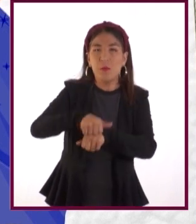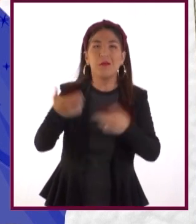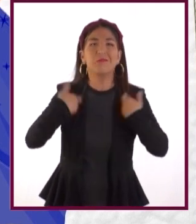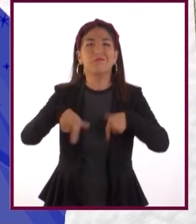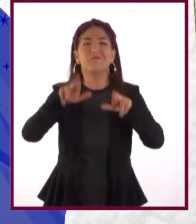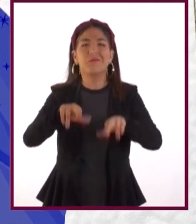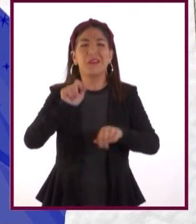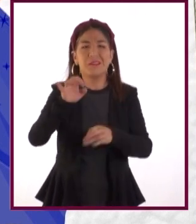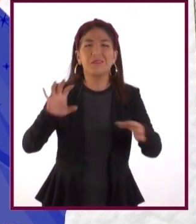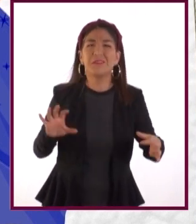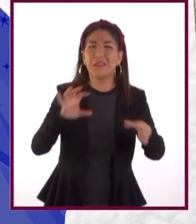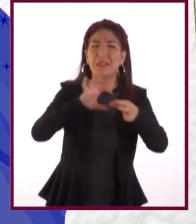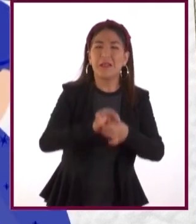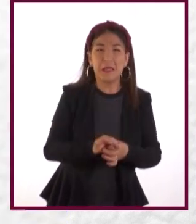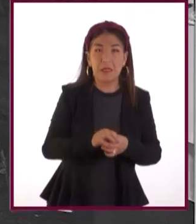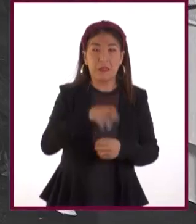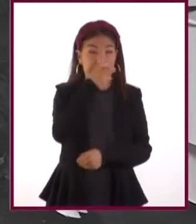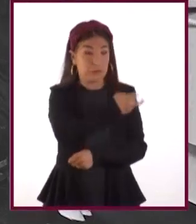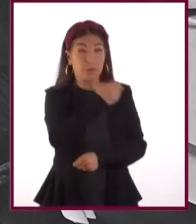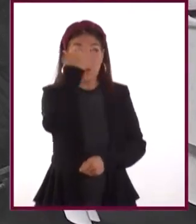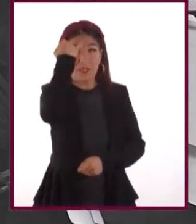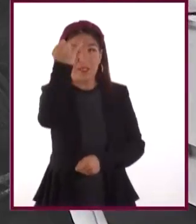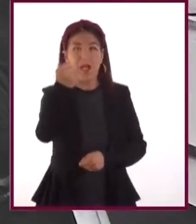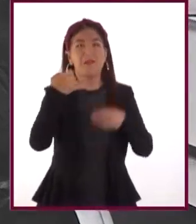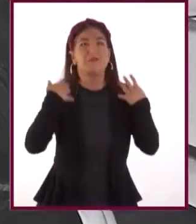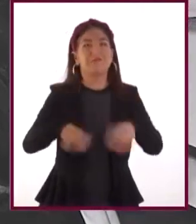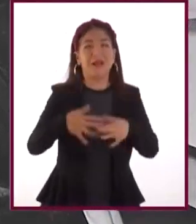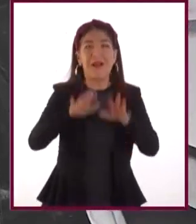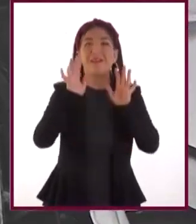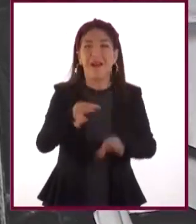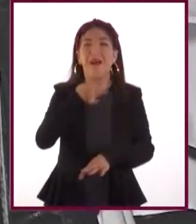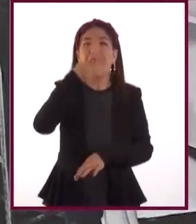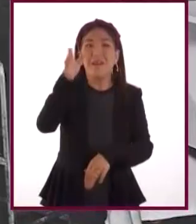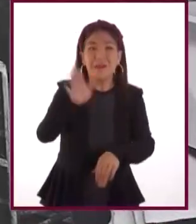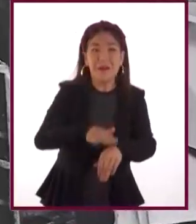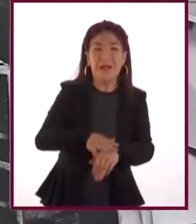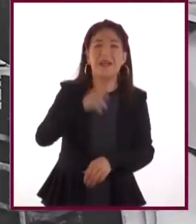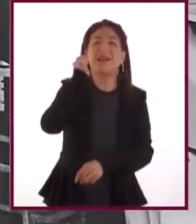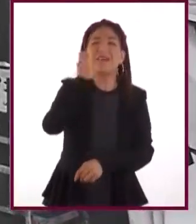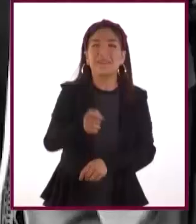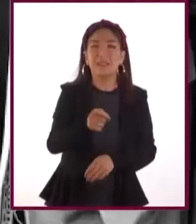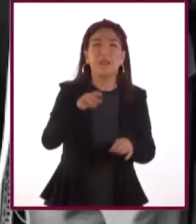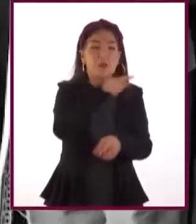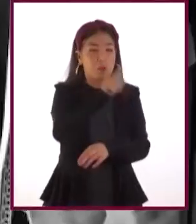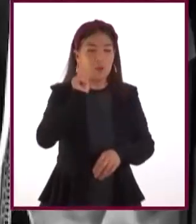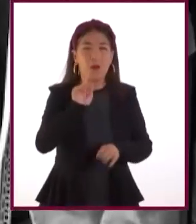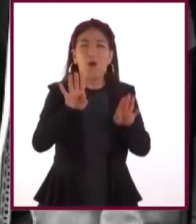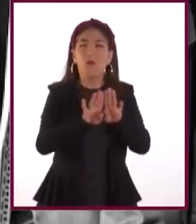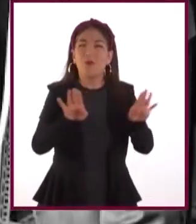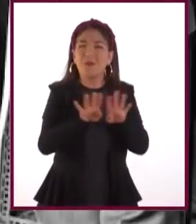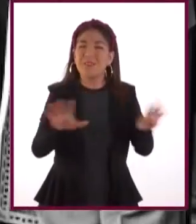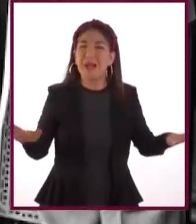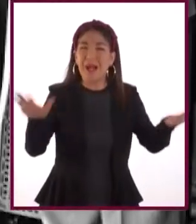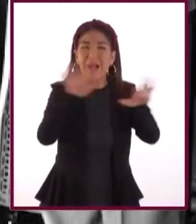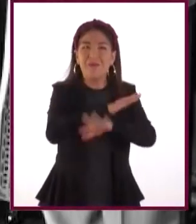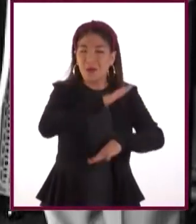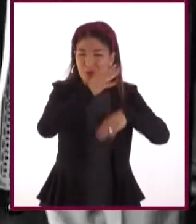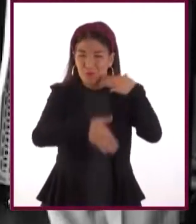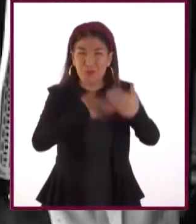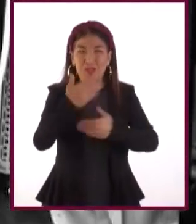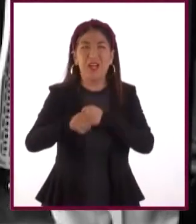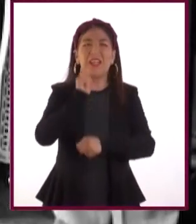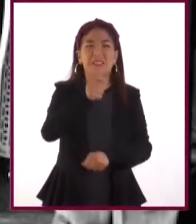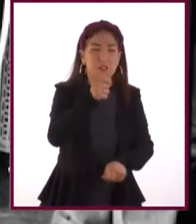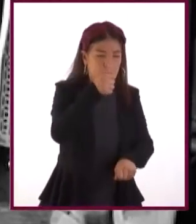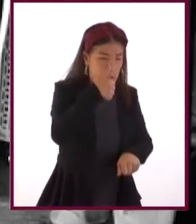números representaran entidades. Esta idea es claramente una señal de cómo Ada de Lovelace marca la